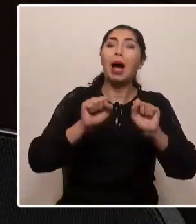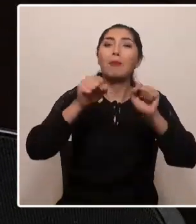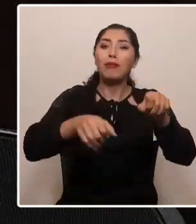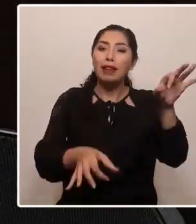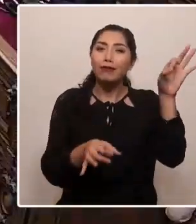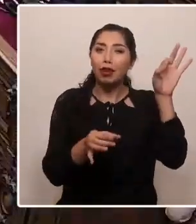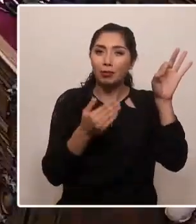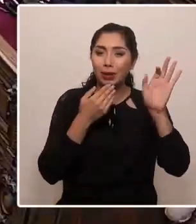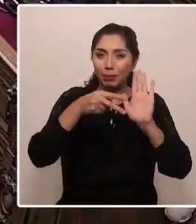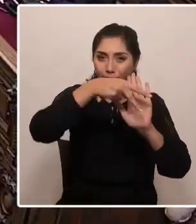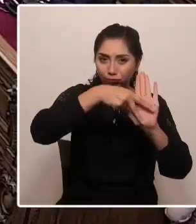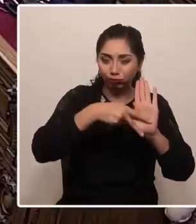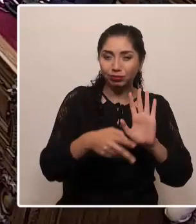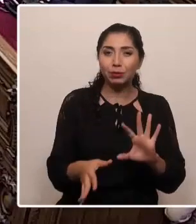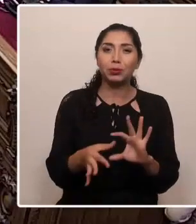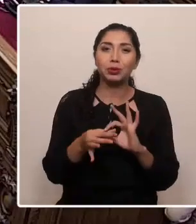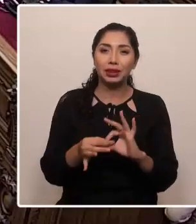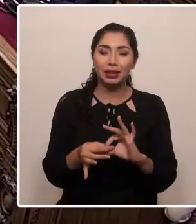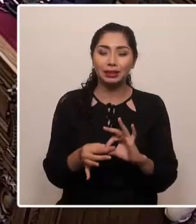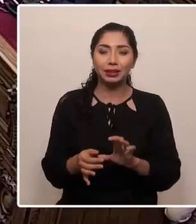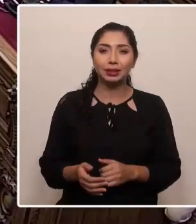gracias.